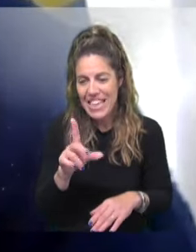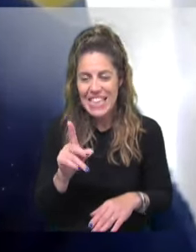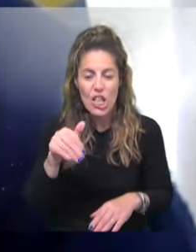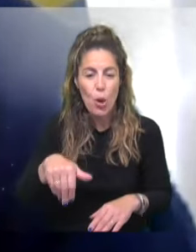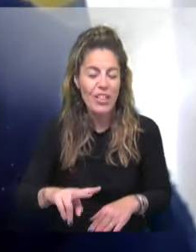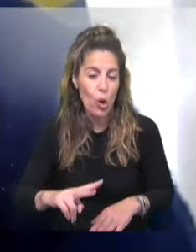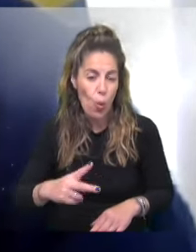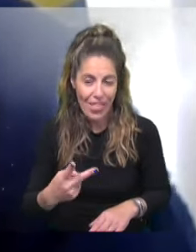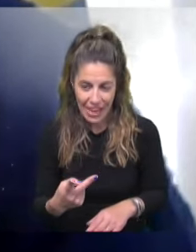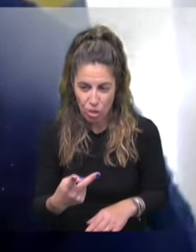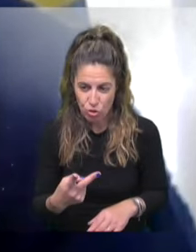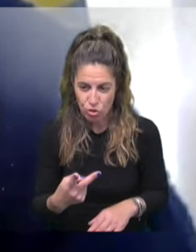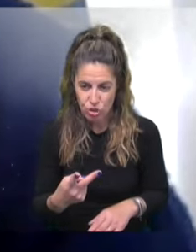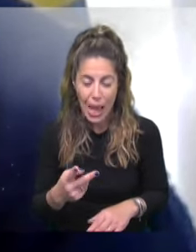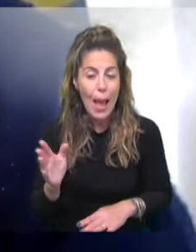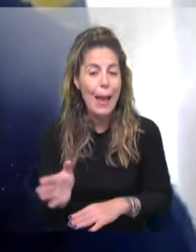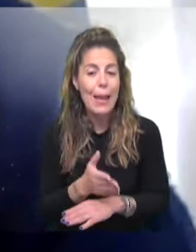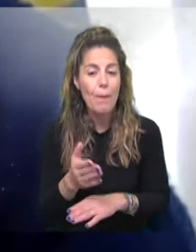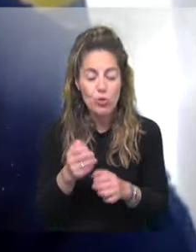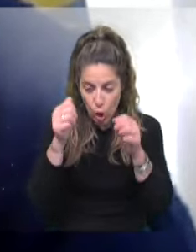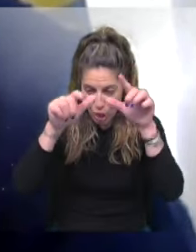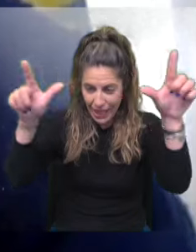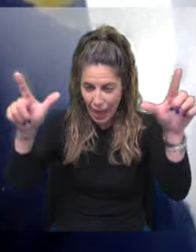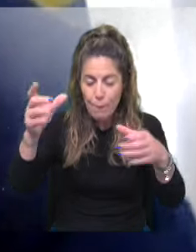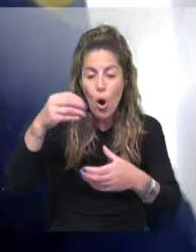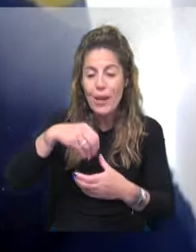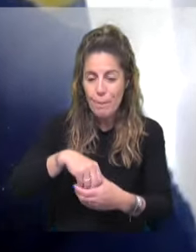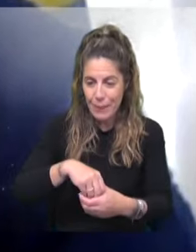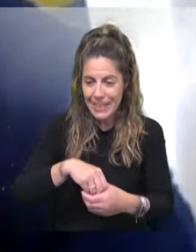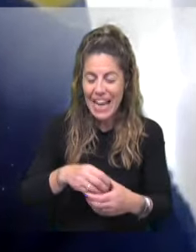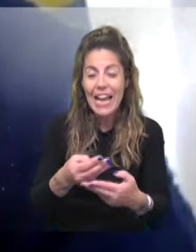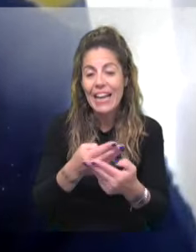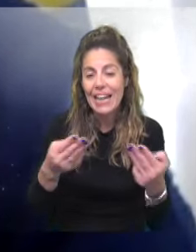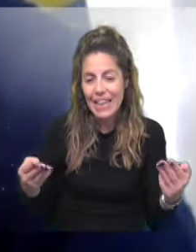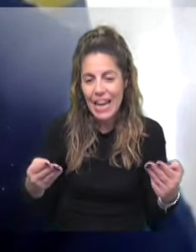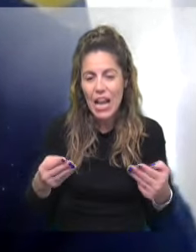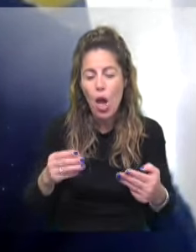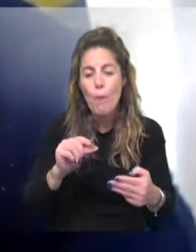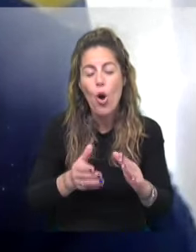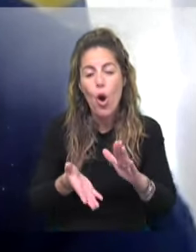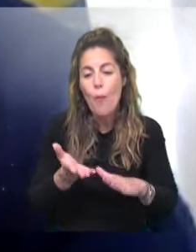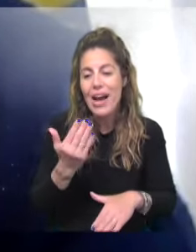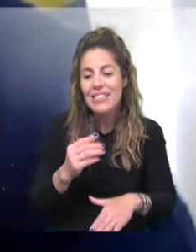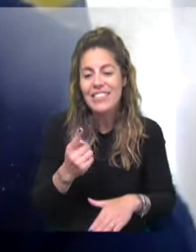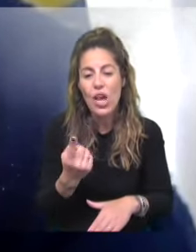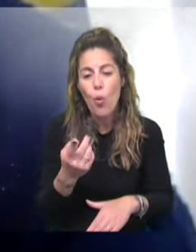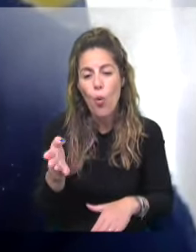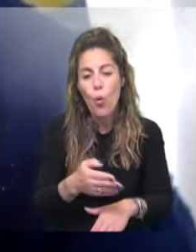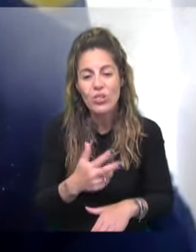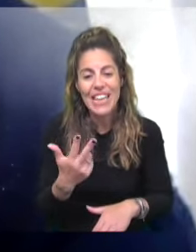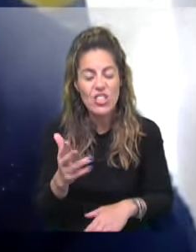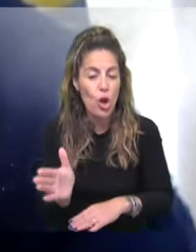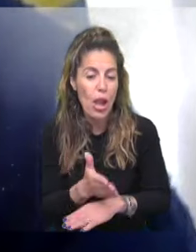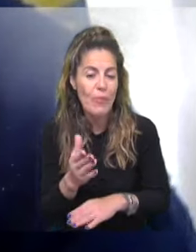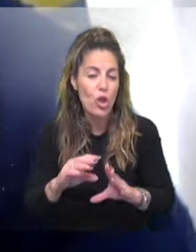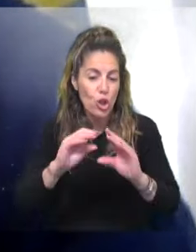y y en la producción agropecuaria implica en general un poco más de un tercio de la producción